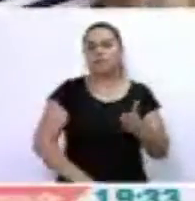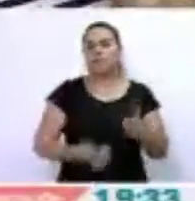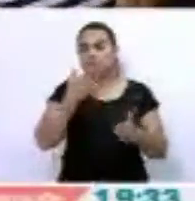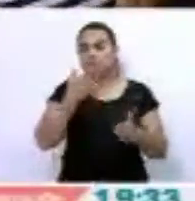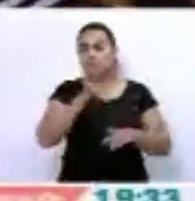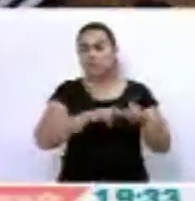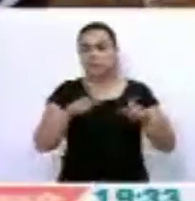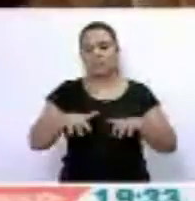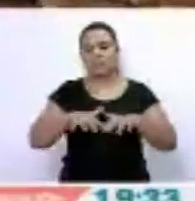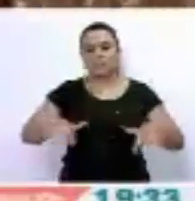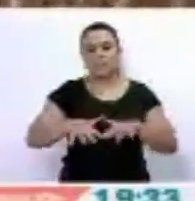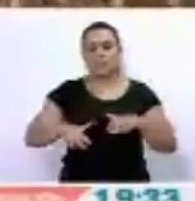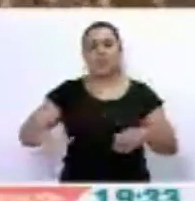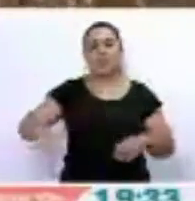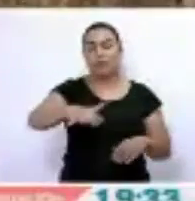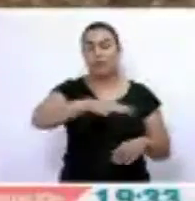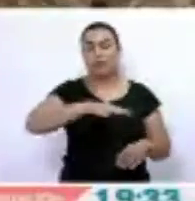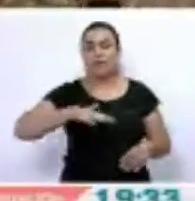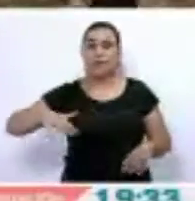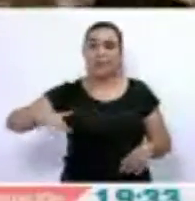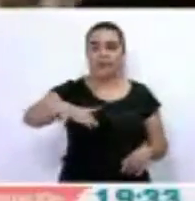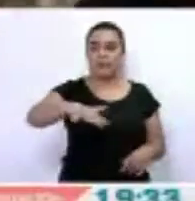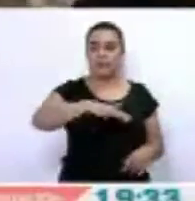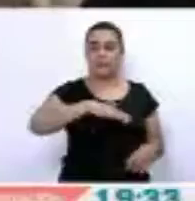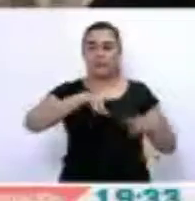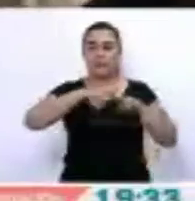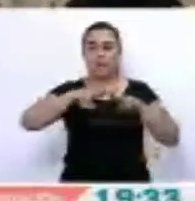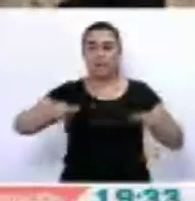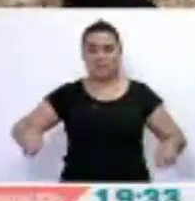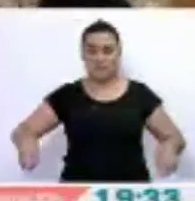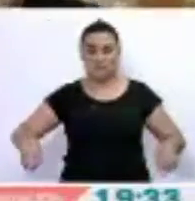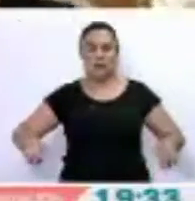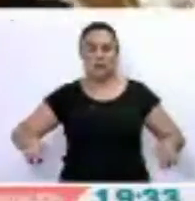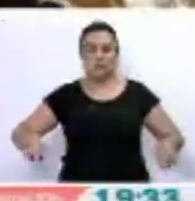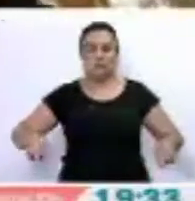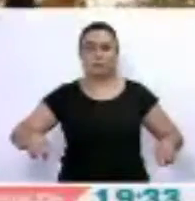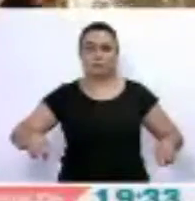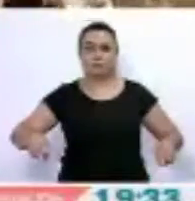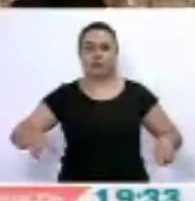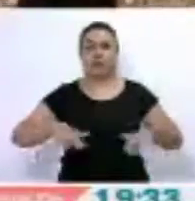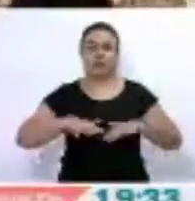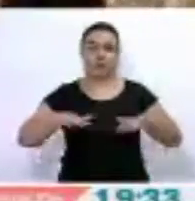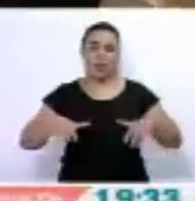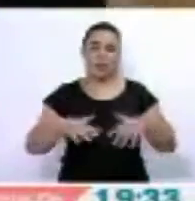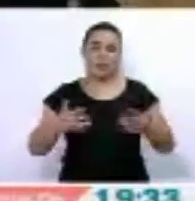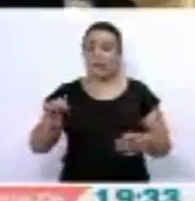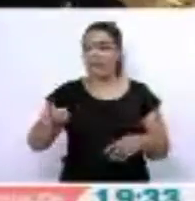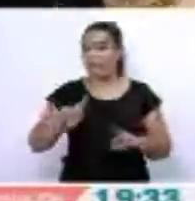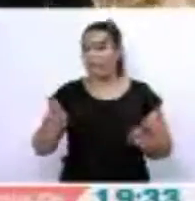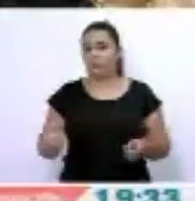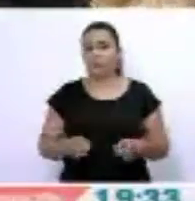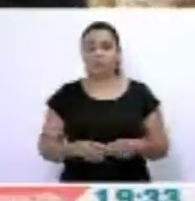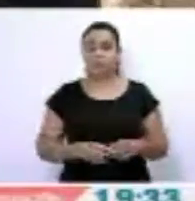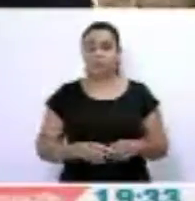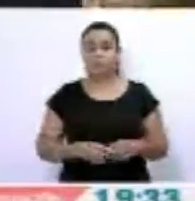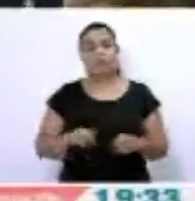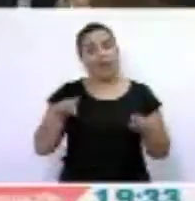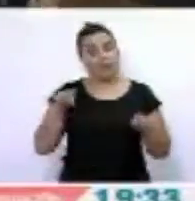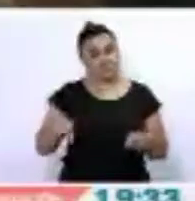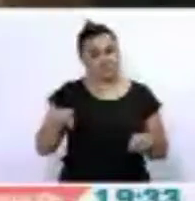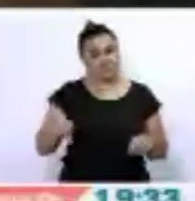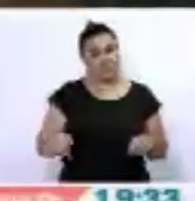que se estén bañando en zonas en las que esté prohibido lo que es el baño. ¿Y no es el caso? No es el caso. Aquí nosotros